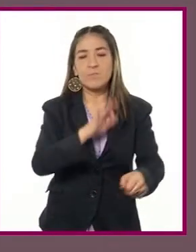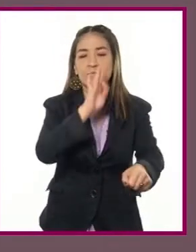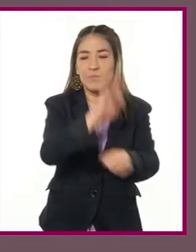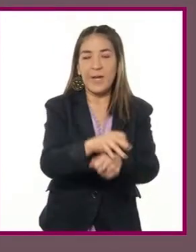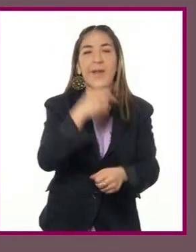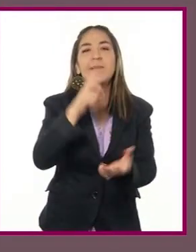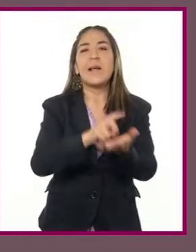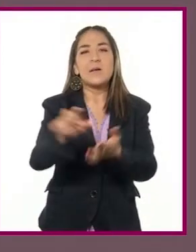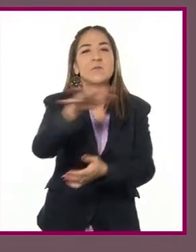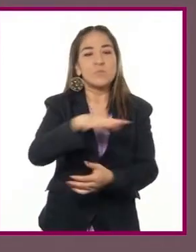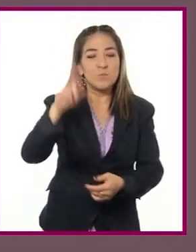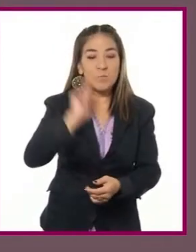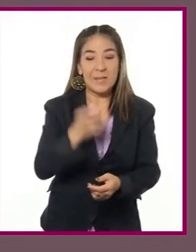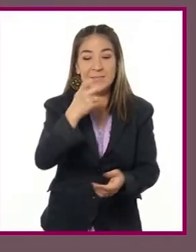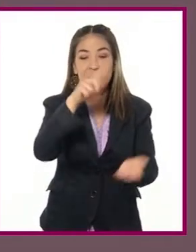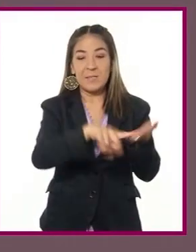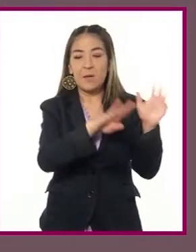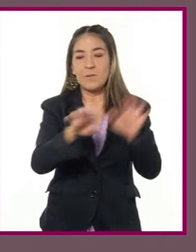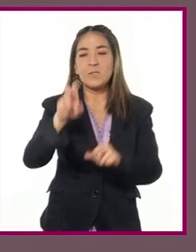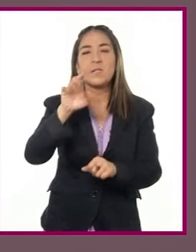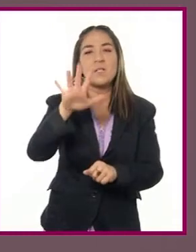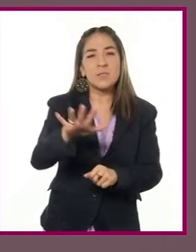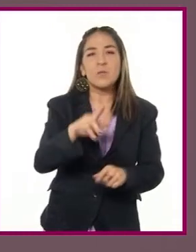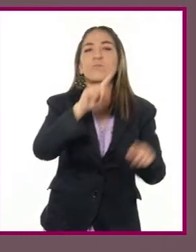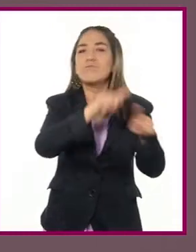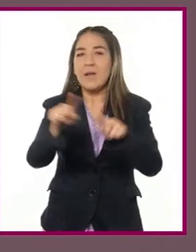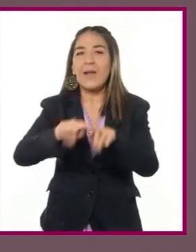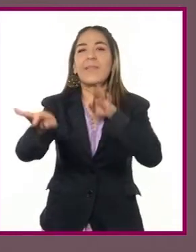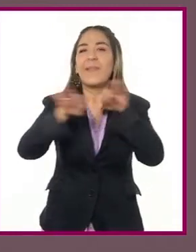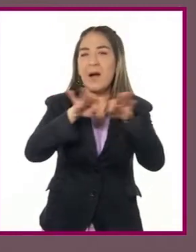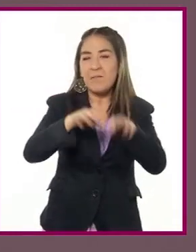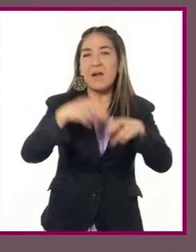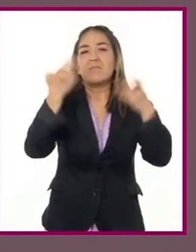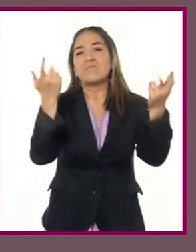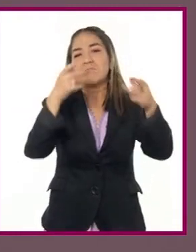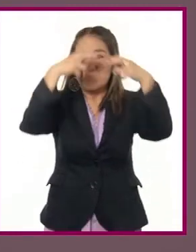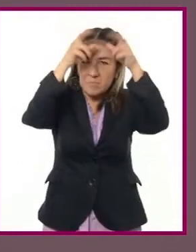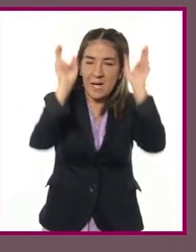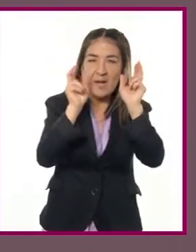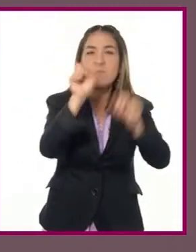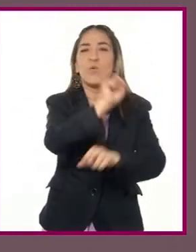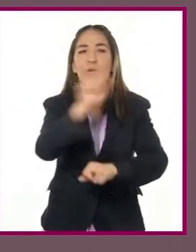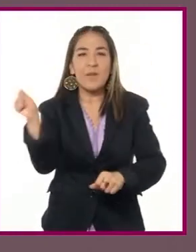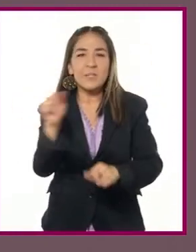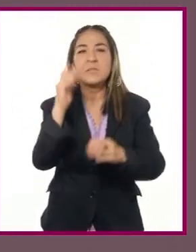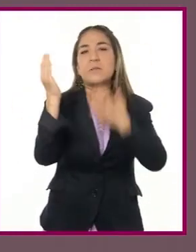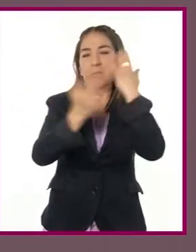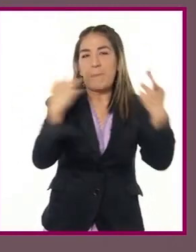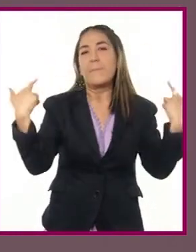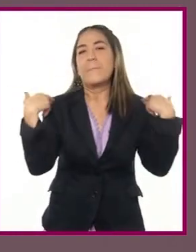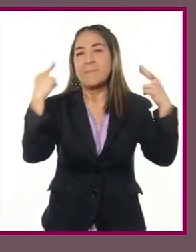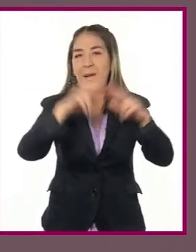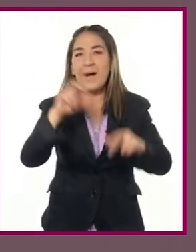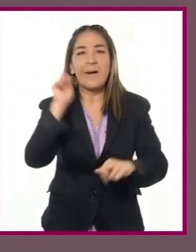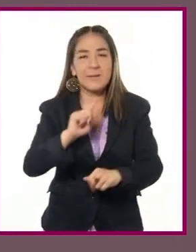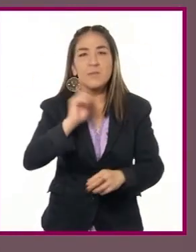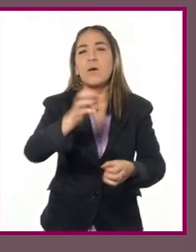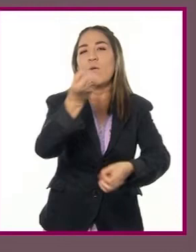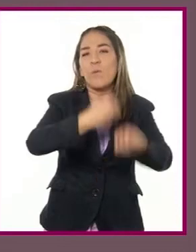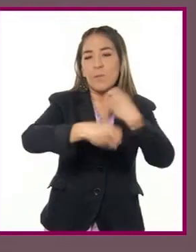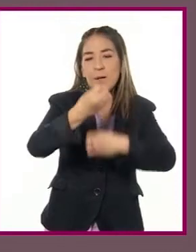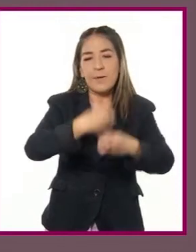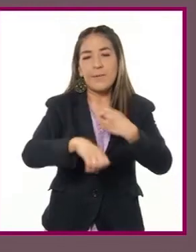afiliadas, se conformó con mujeres de diferentes profesiones y tendencias, profesionistas, particularmente maestras,